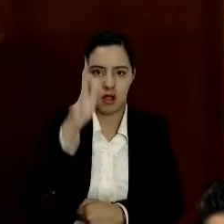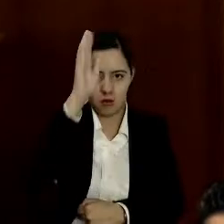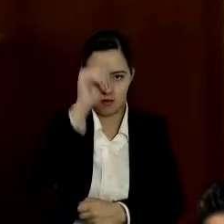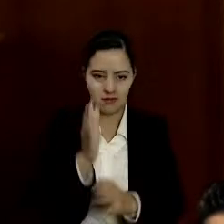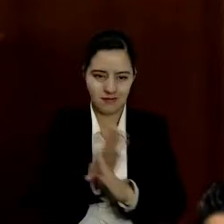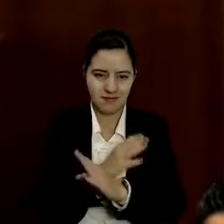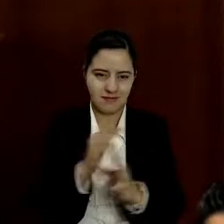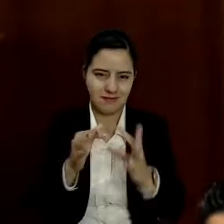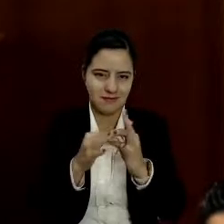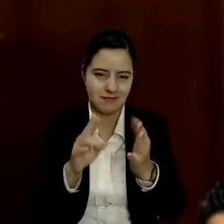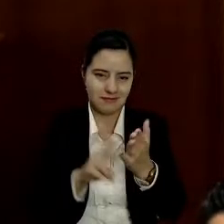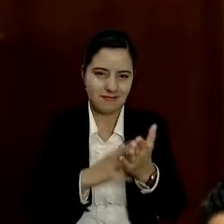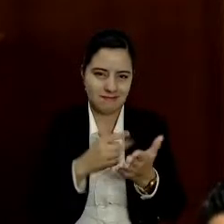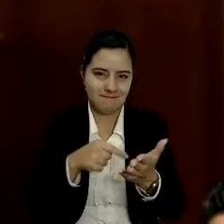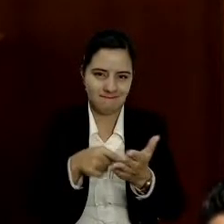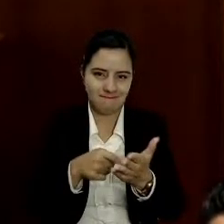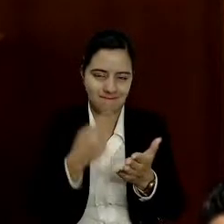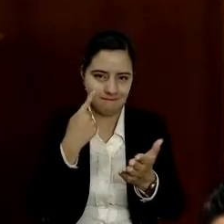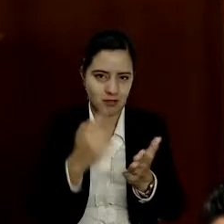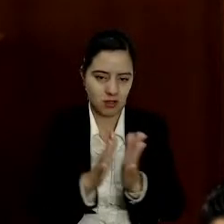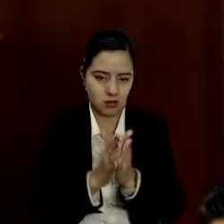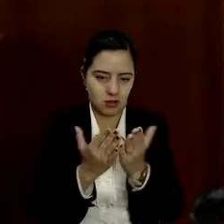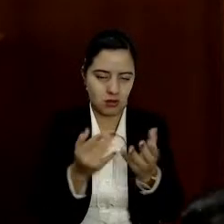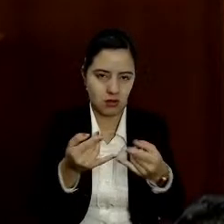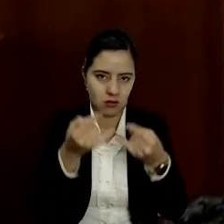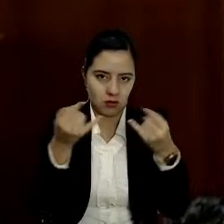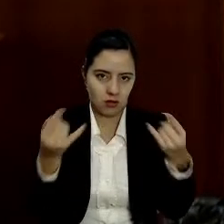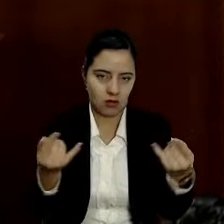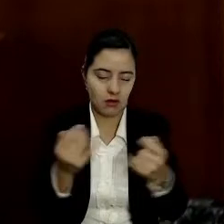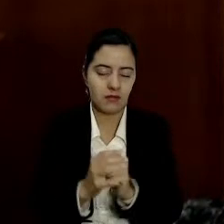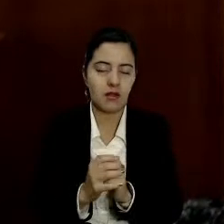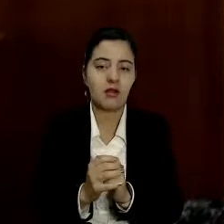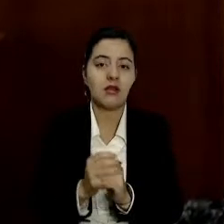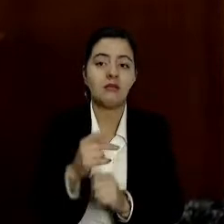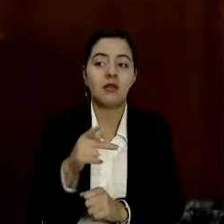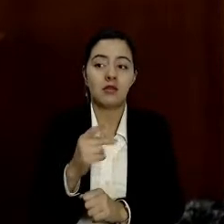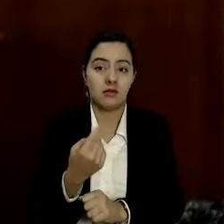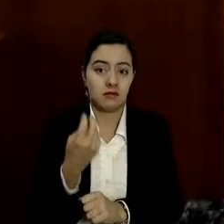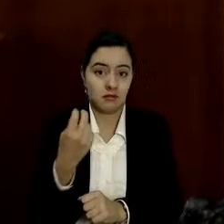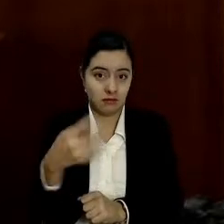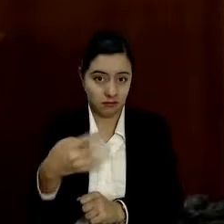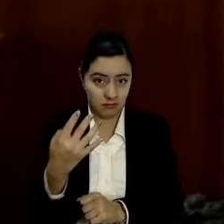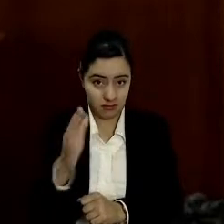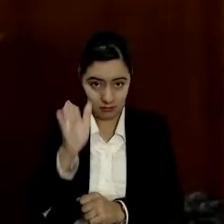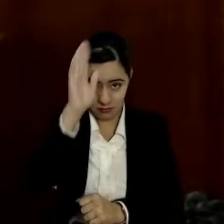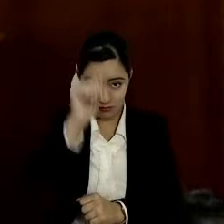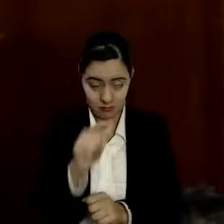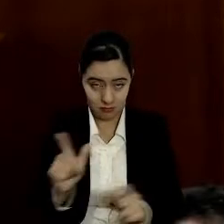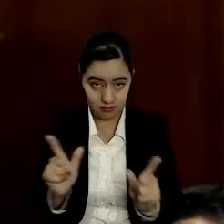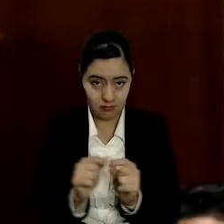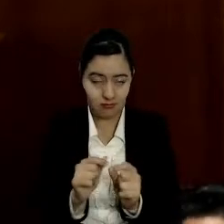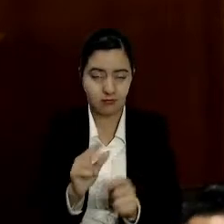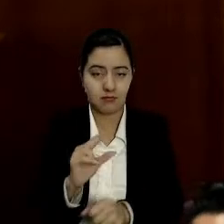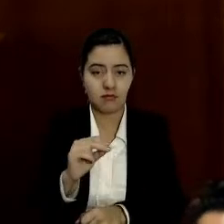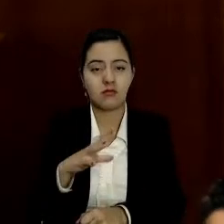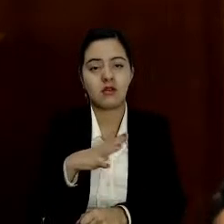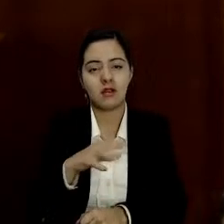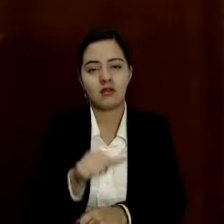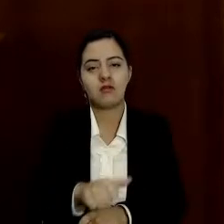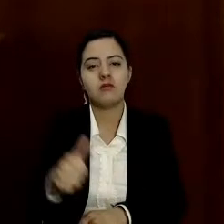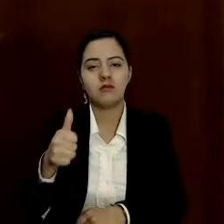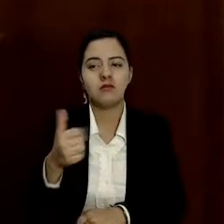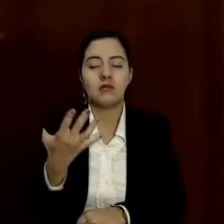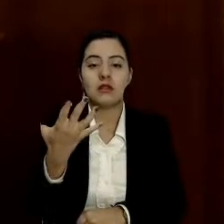el libro. Sin embargo, esos contratos no fueron los únicos. Existen por lo menos 10